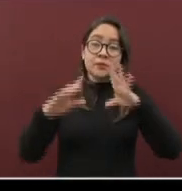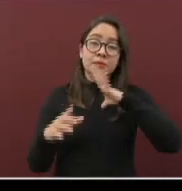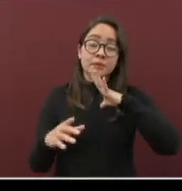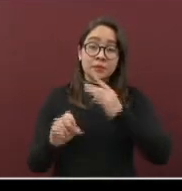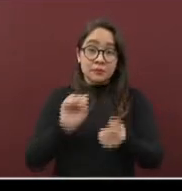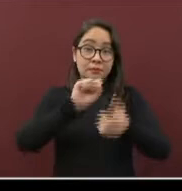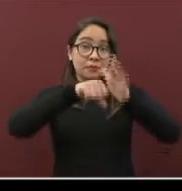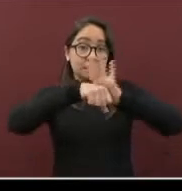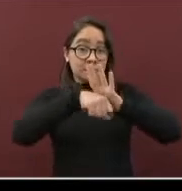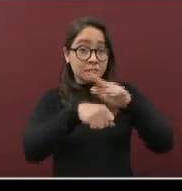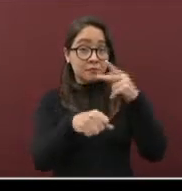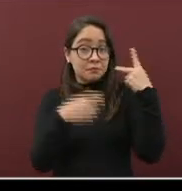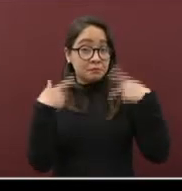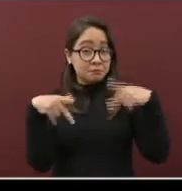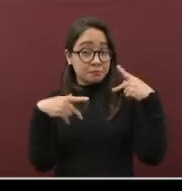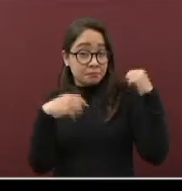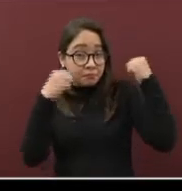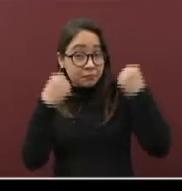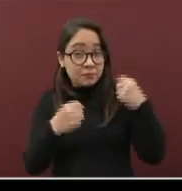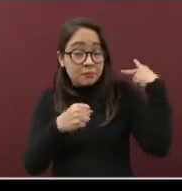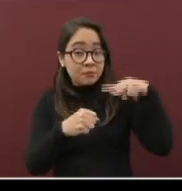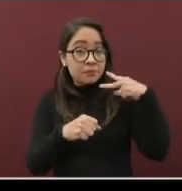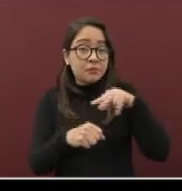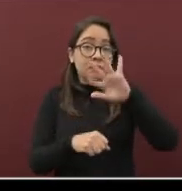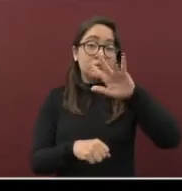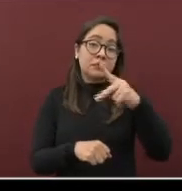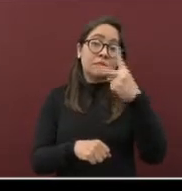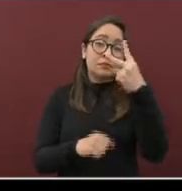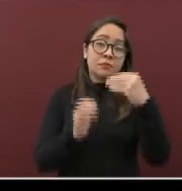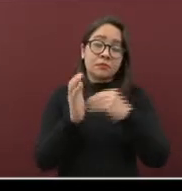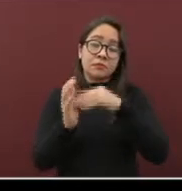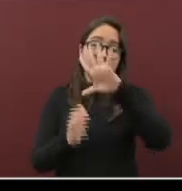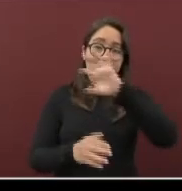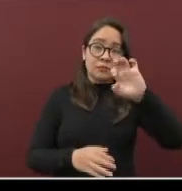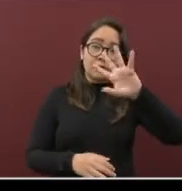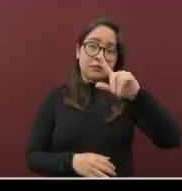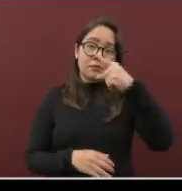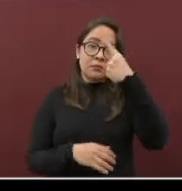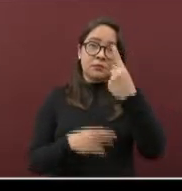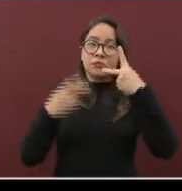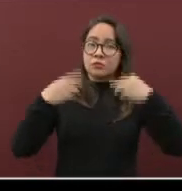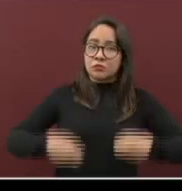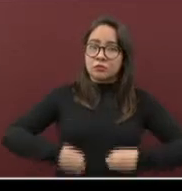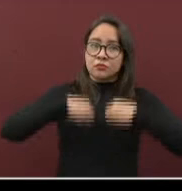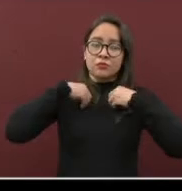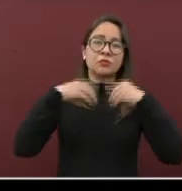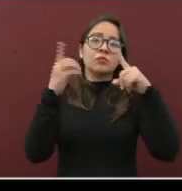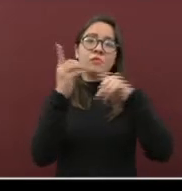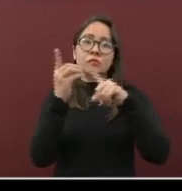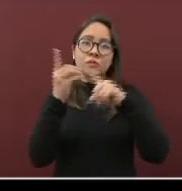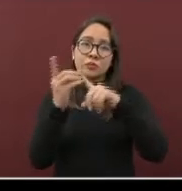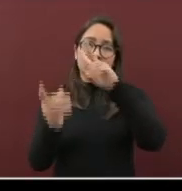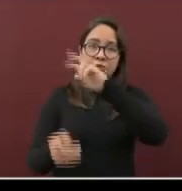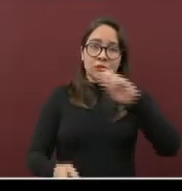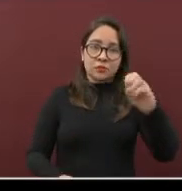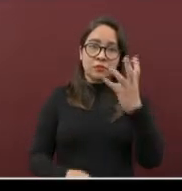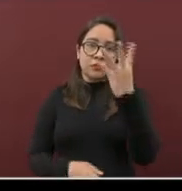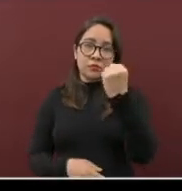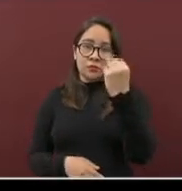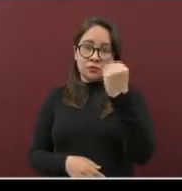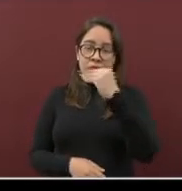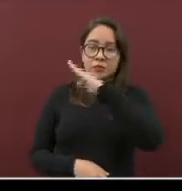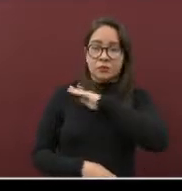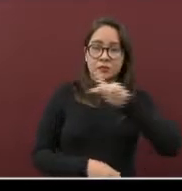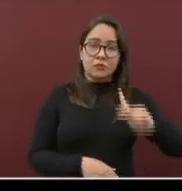para SARS-CoV-2, 52.551 habitantes en 209 municipios del Estado.